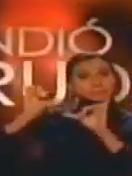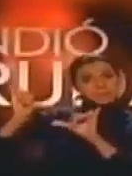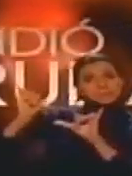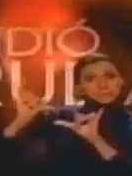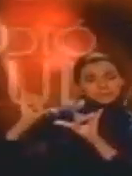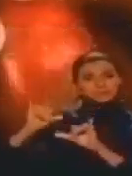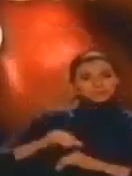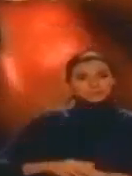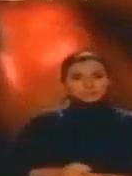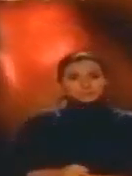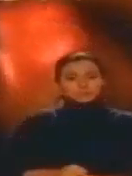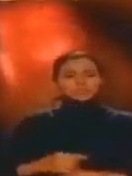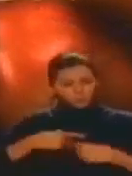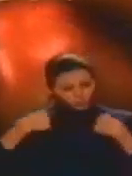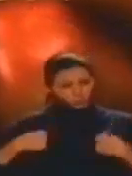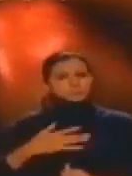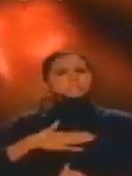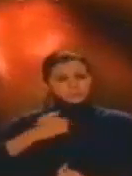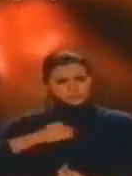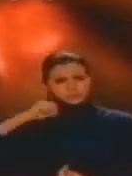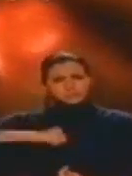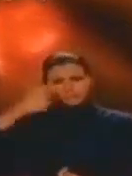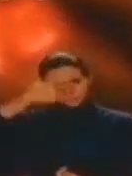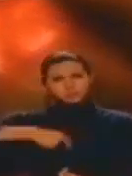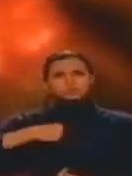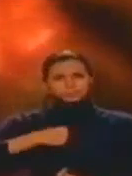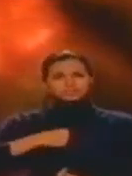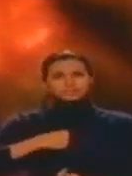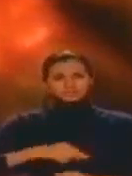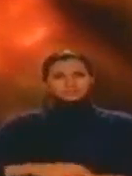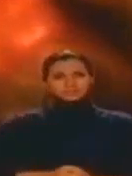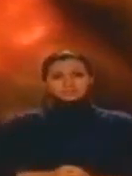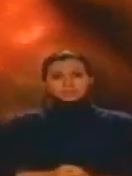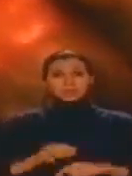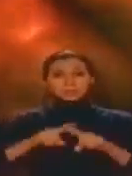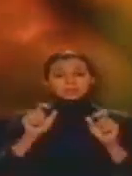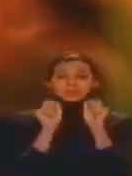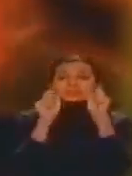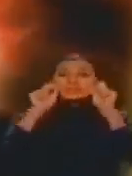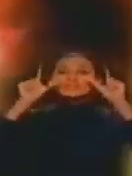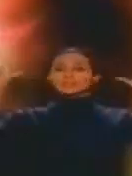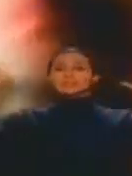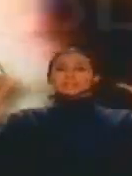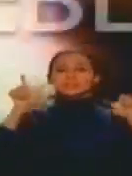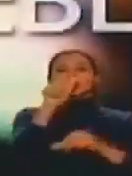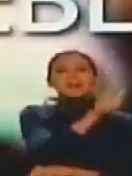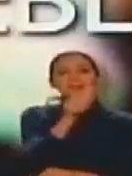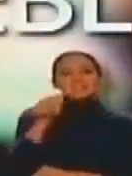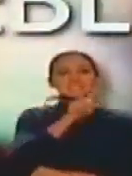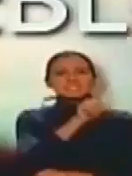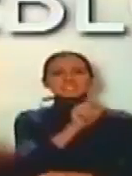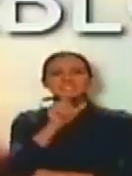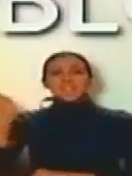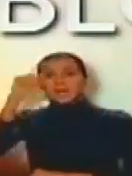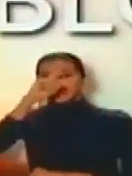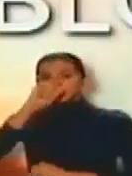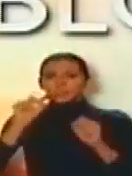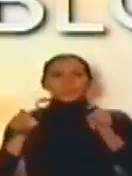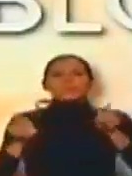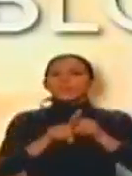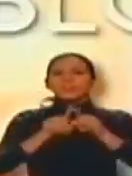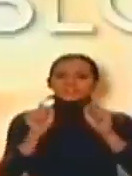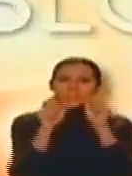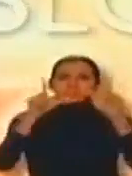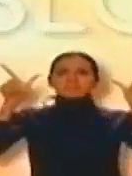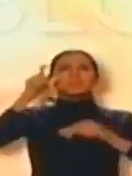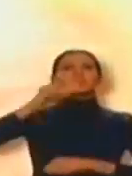Neruda, desde el corazón, sí soy yo. Pero despierto cada 100 años, cuando despierta el pueblo.